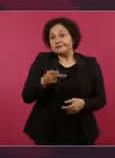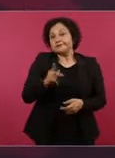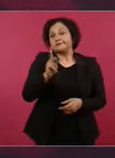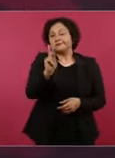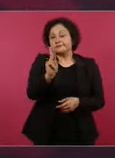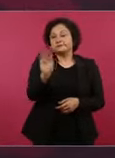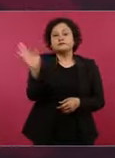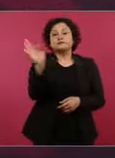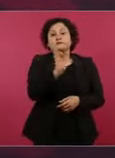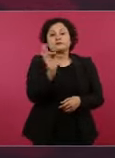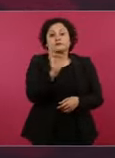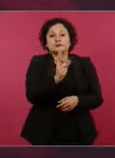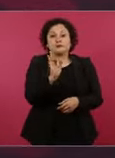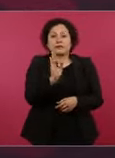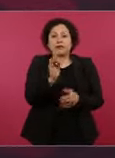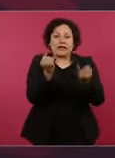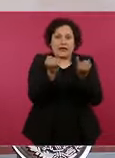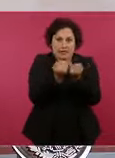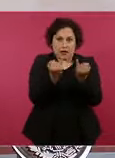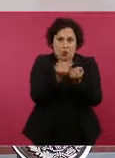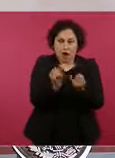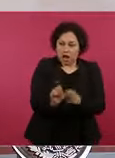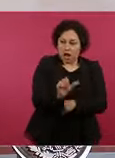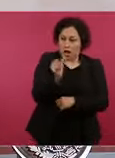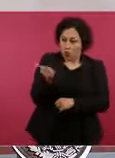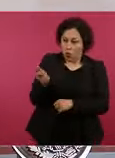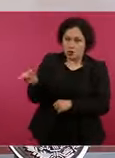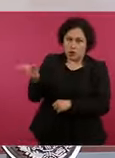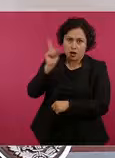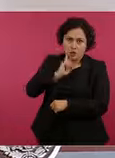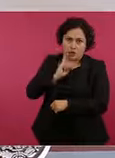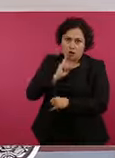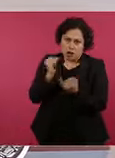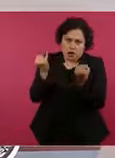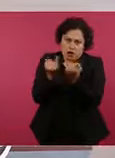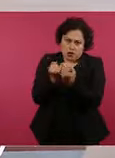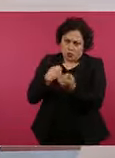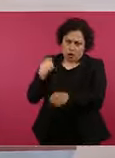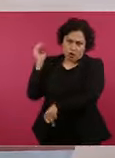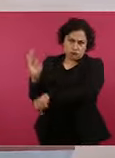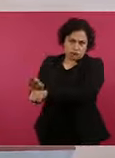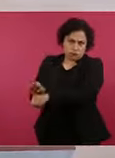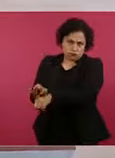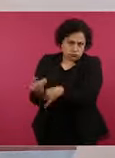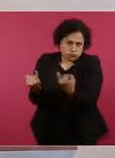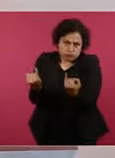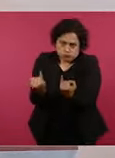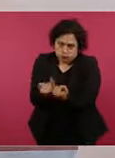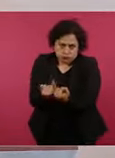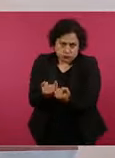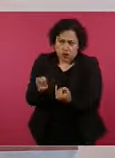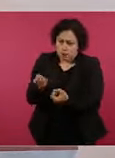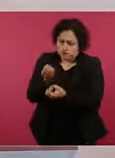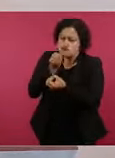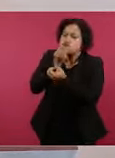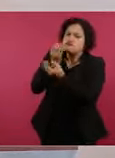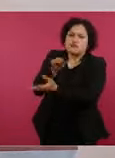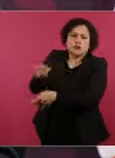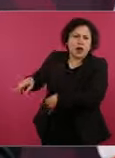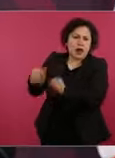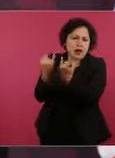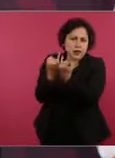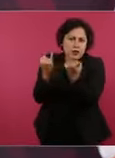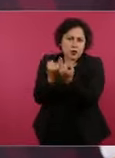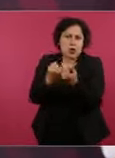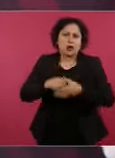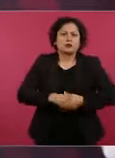pasara algo así, yo también estaría defendiéndola y hablando igual. Y yo lo